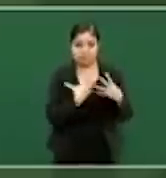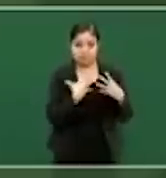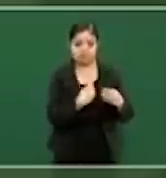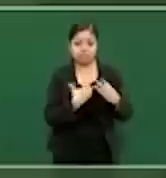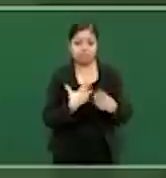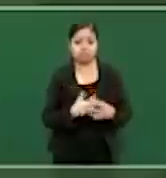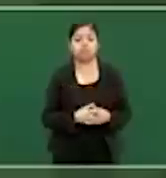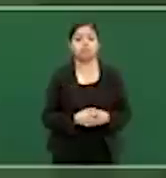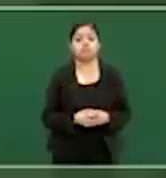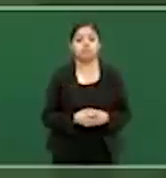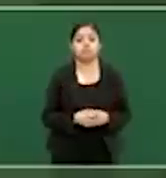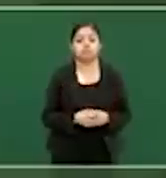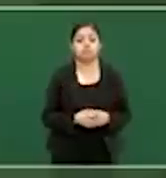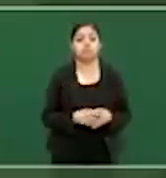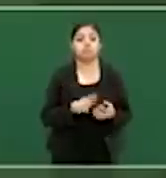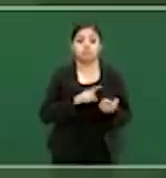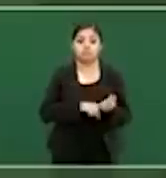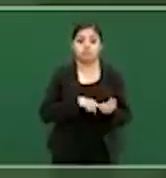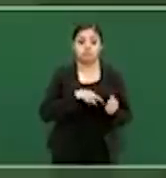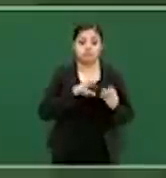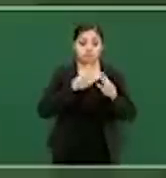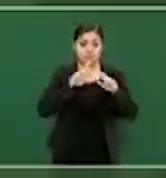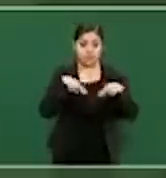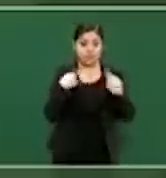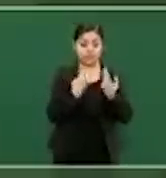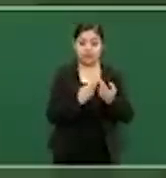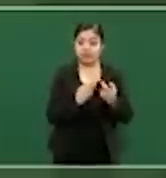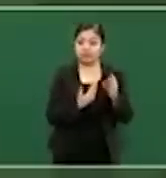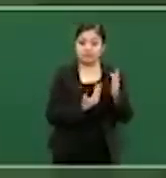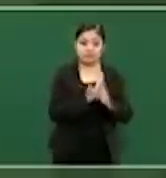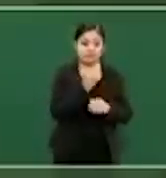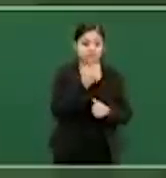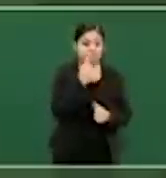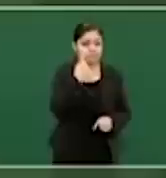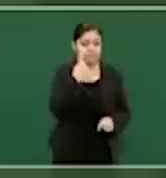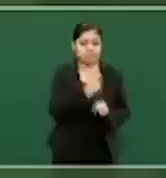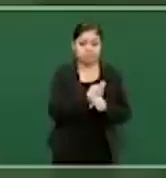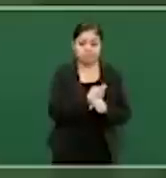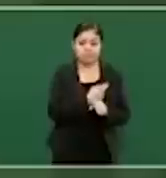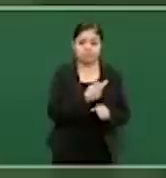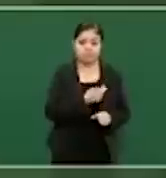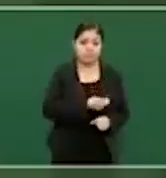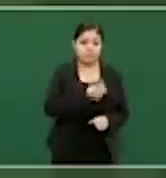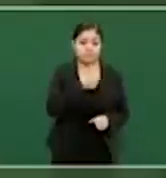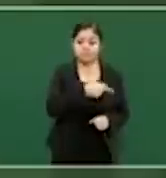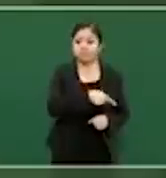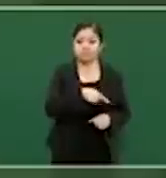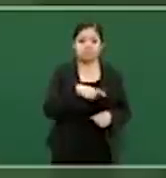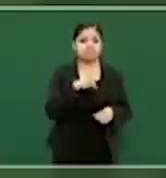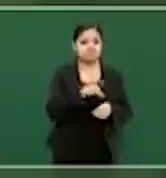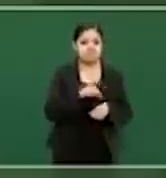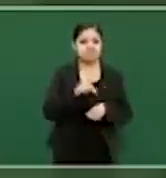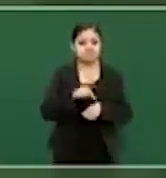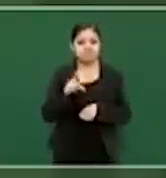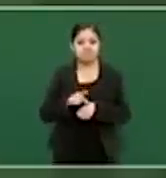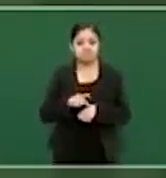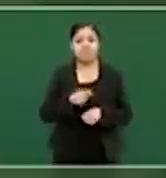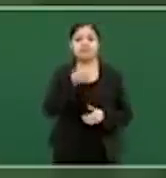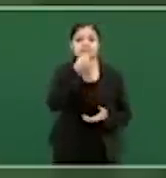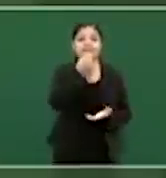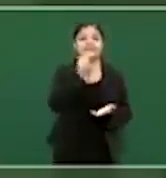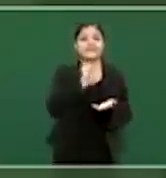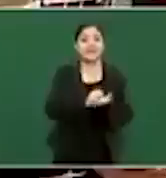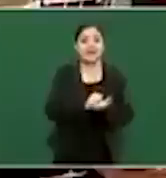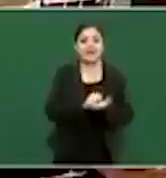Están en esa reunión siempre, de manera permanente, el secretario de la Defensa, el secretario de